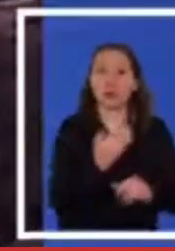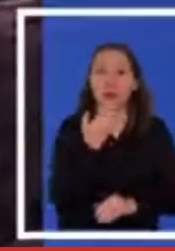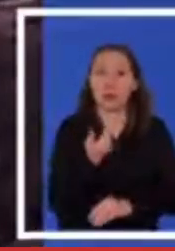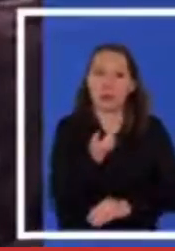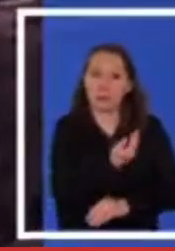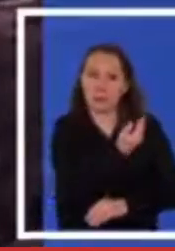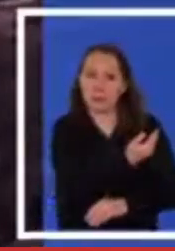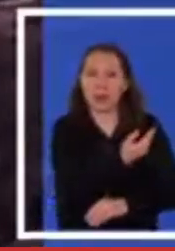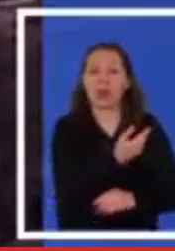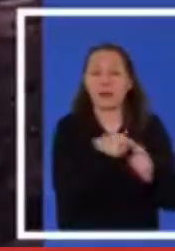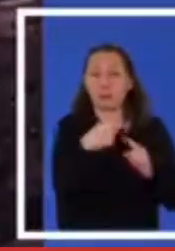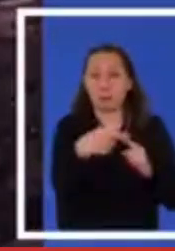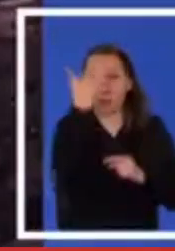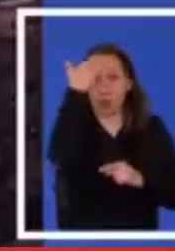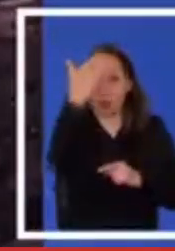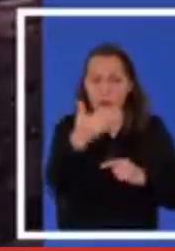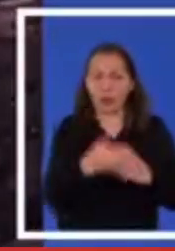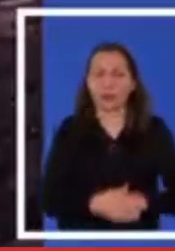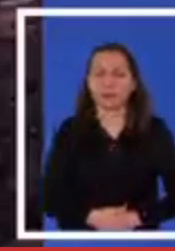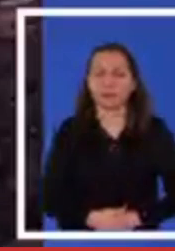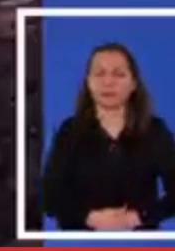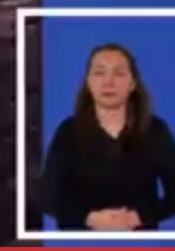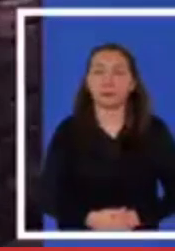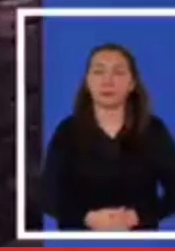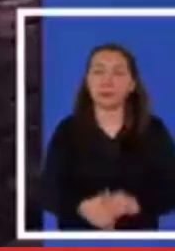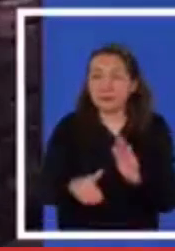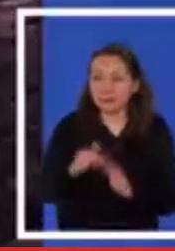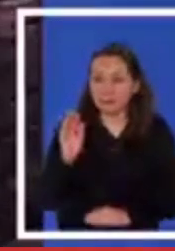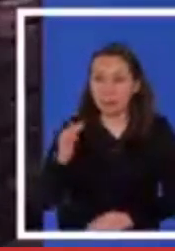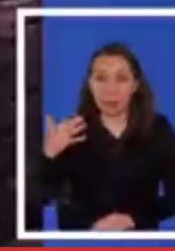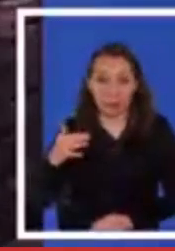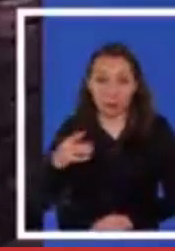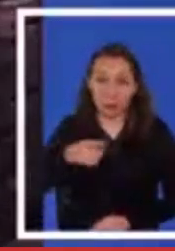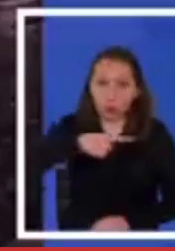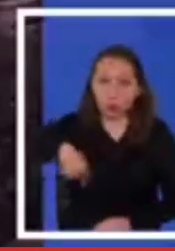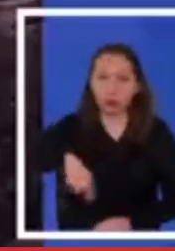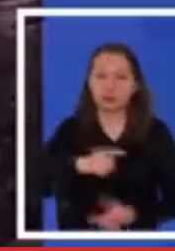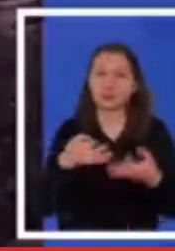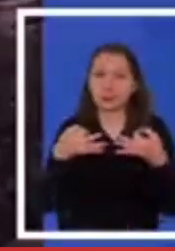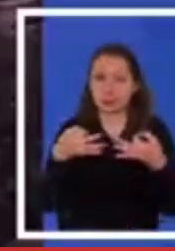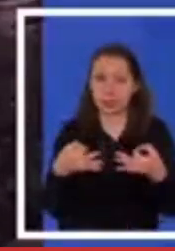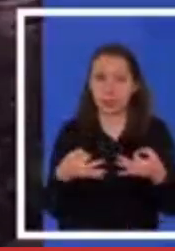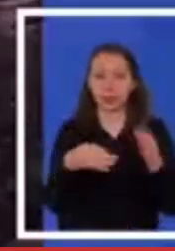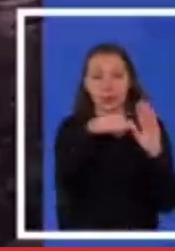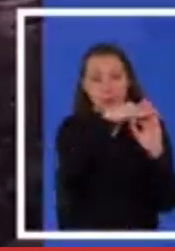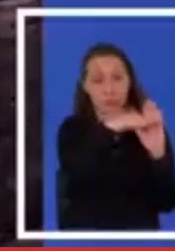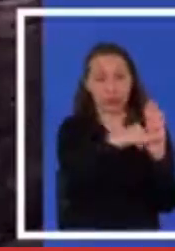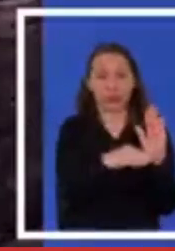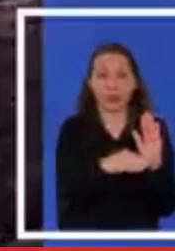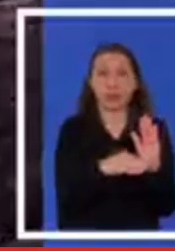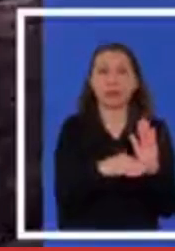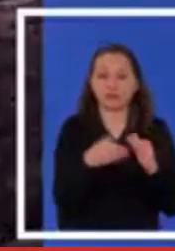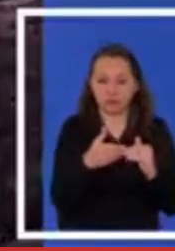también se informarán en los próximos días lo más importante para nosotros es asegurarnos que estas medidas y las que